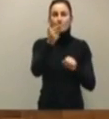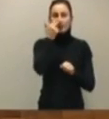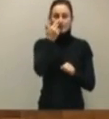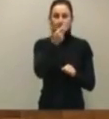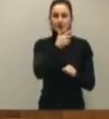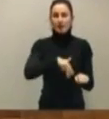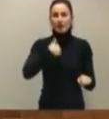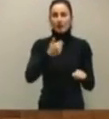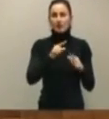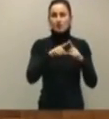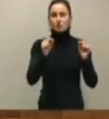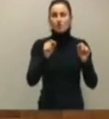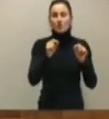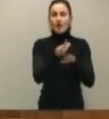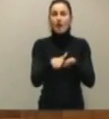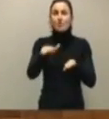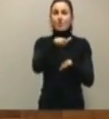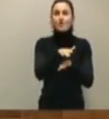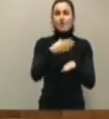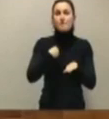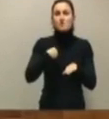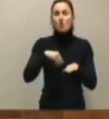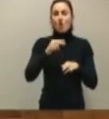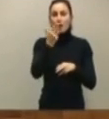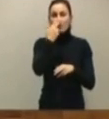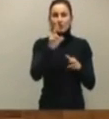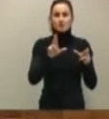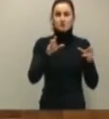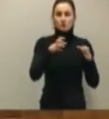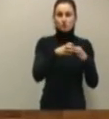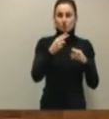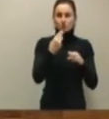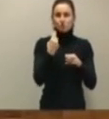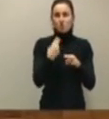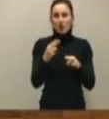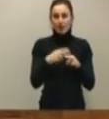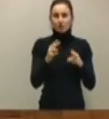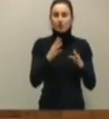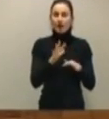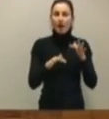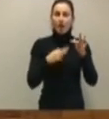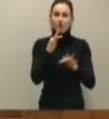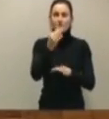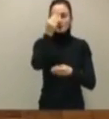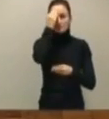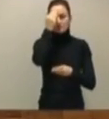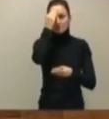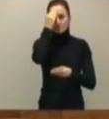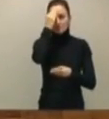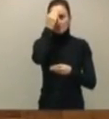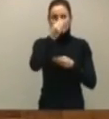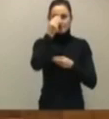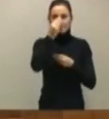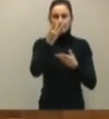por encima de los intereses de los partidos, y nosotros lo entendemos así. Y además, permítanme que haga una reflexión sobre